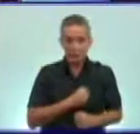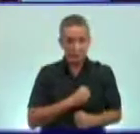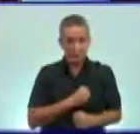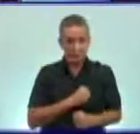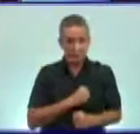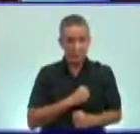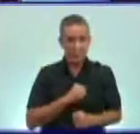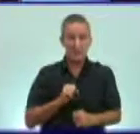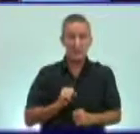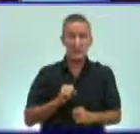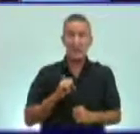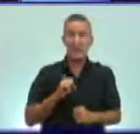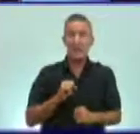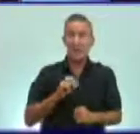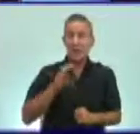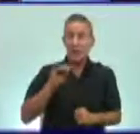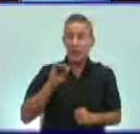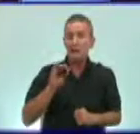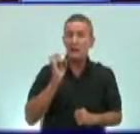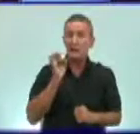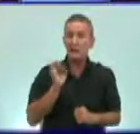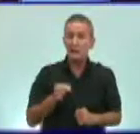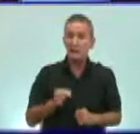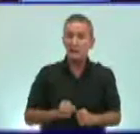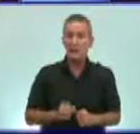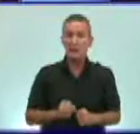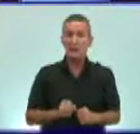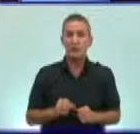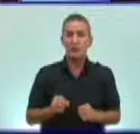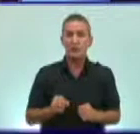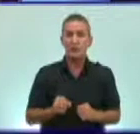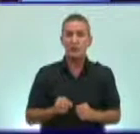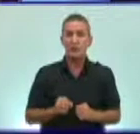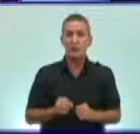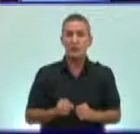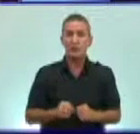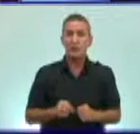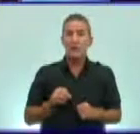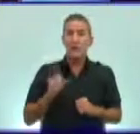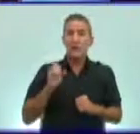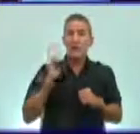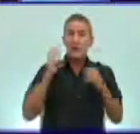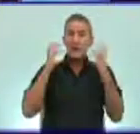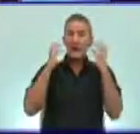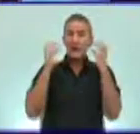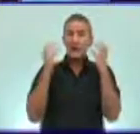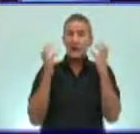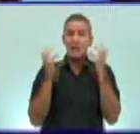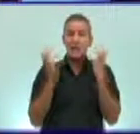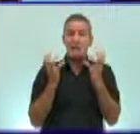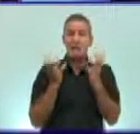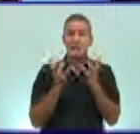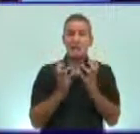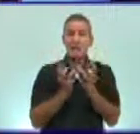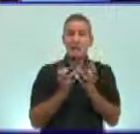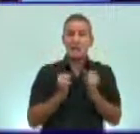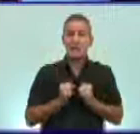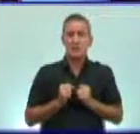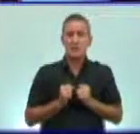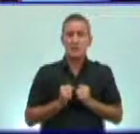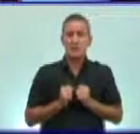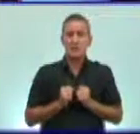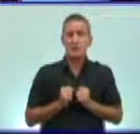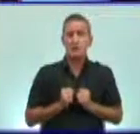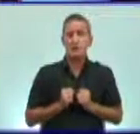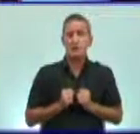cuestionar la realidad. El marxismo es un cuestionamiento revolucionario sobre el entorno y sobre la acción del ser humano.